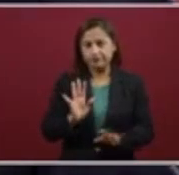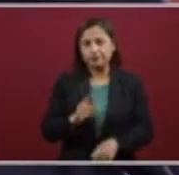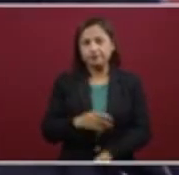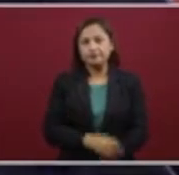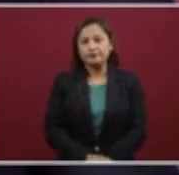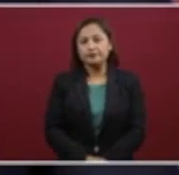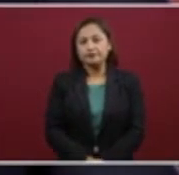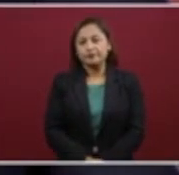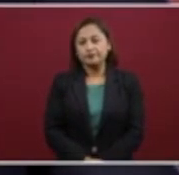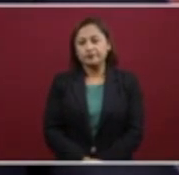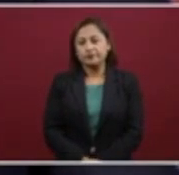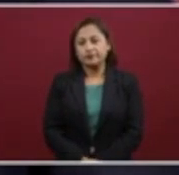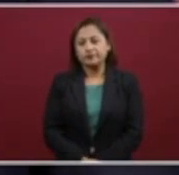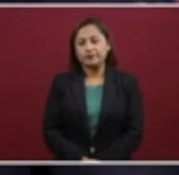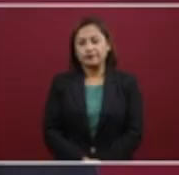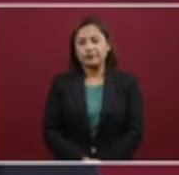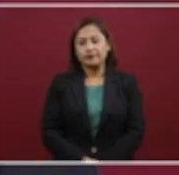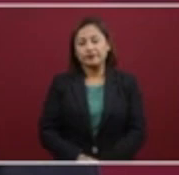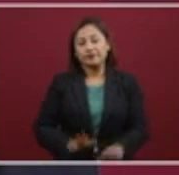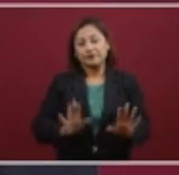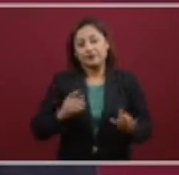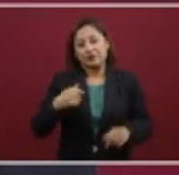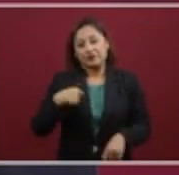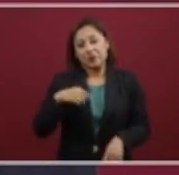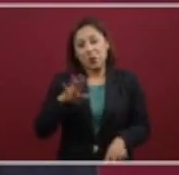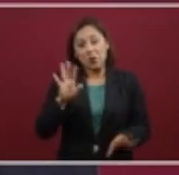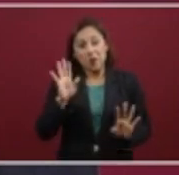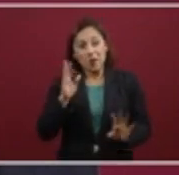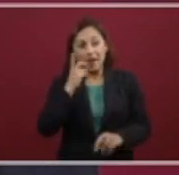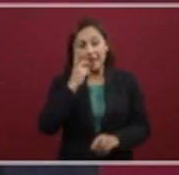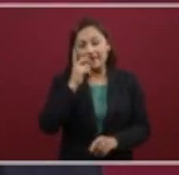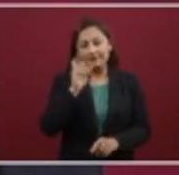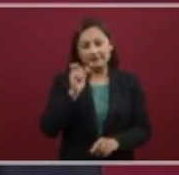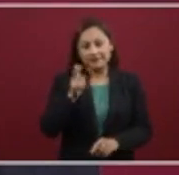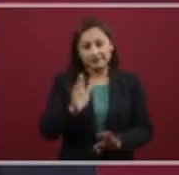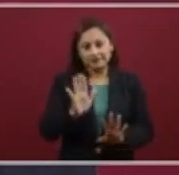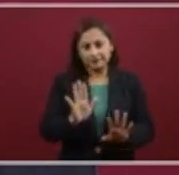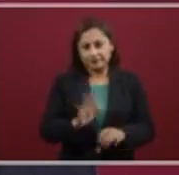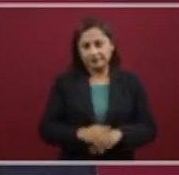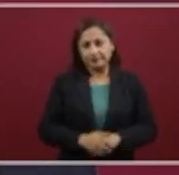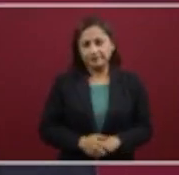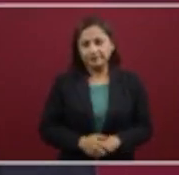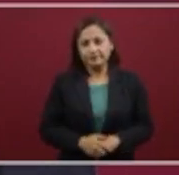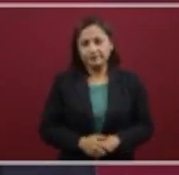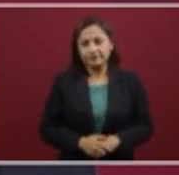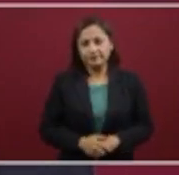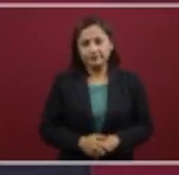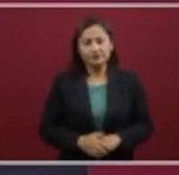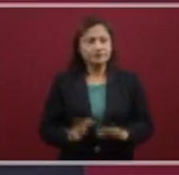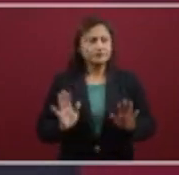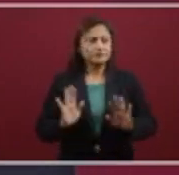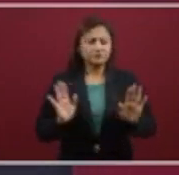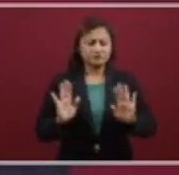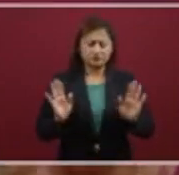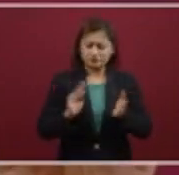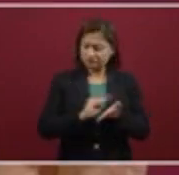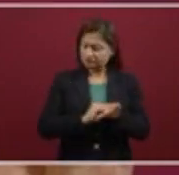porque hasta podría decirlo de otra manera. O sea, no hay ningún problema.